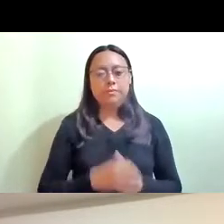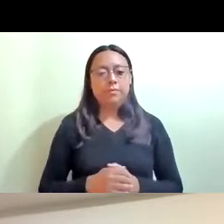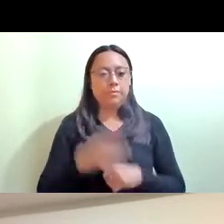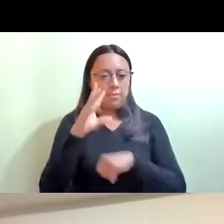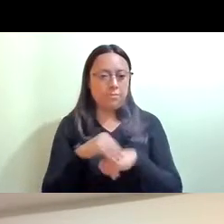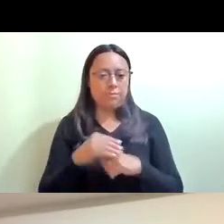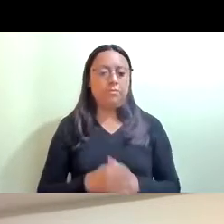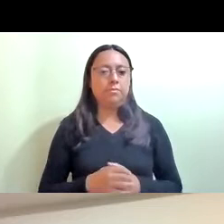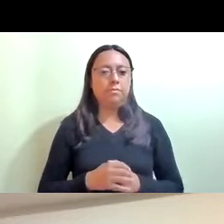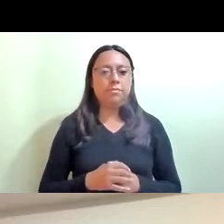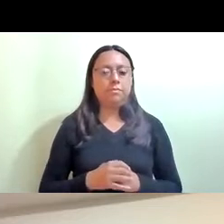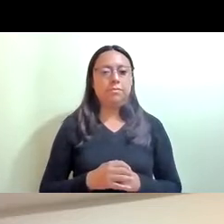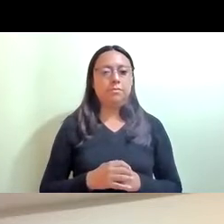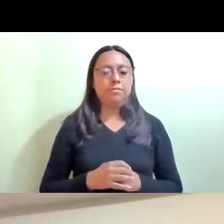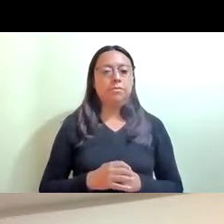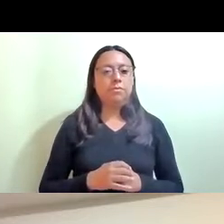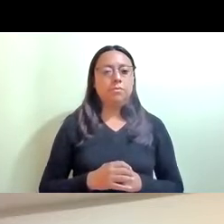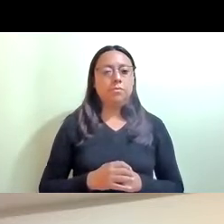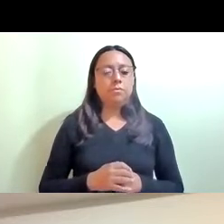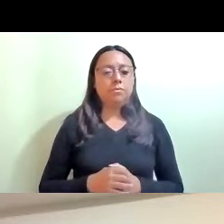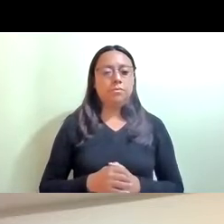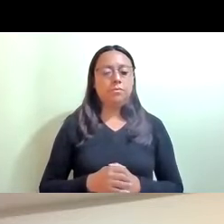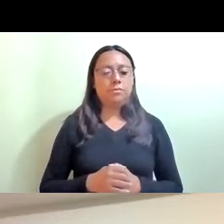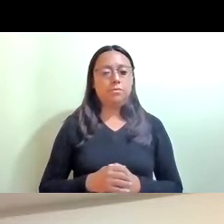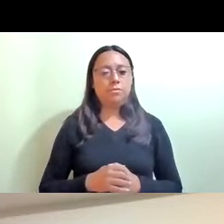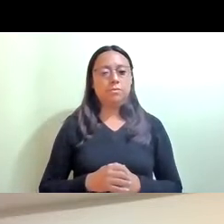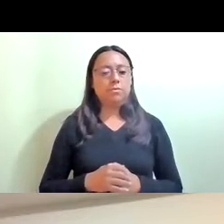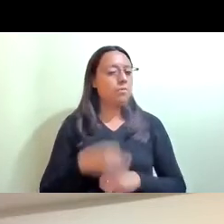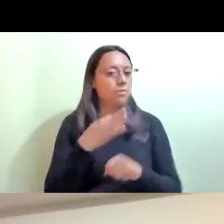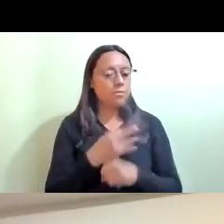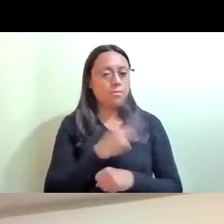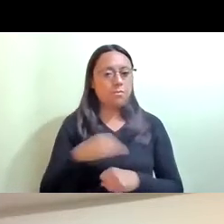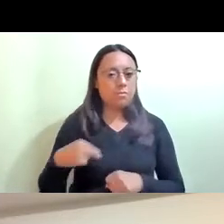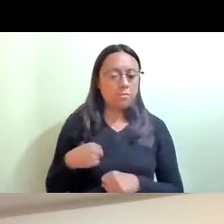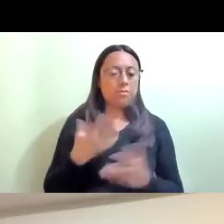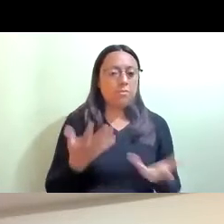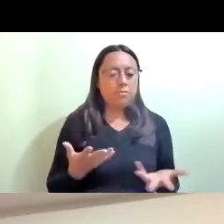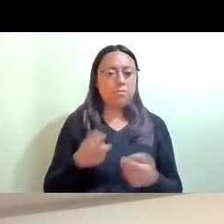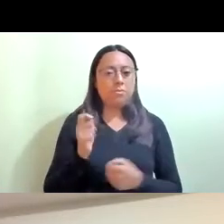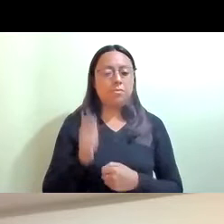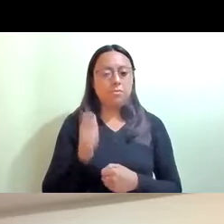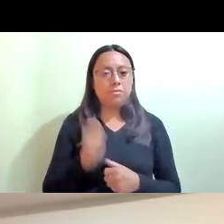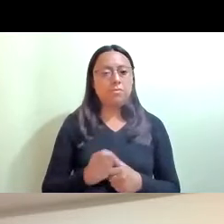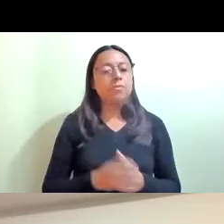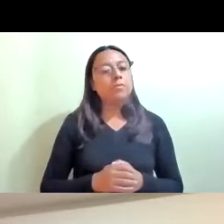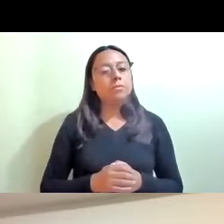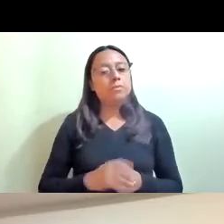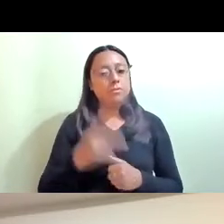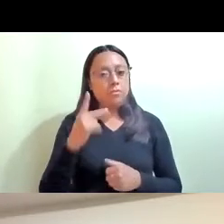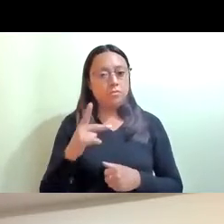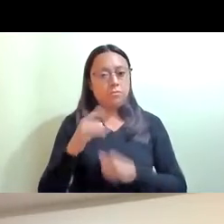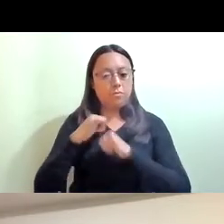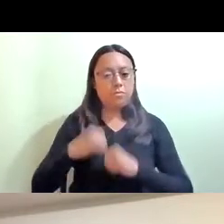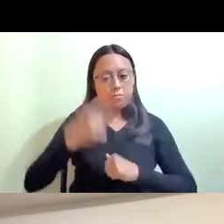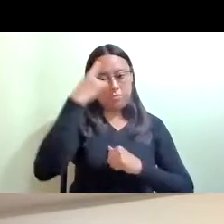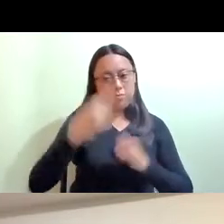que sí, efectivamente, no estamos cuestionando su facultad para determinar los